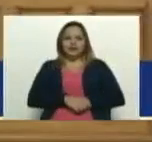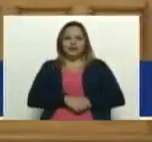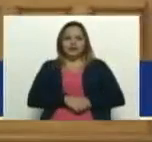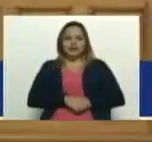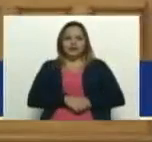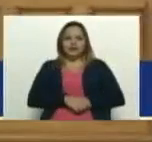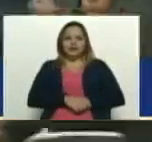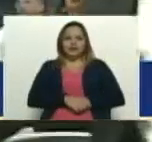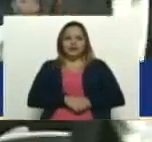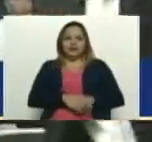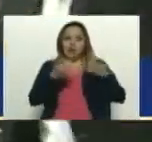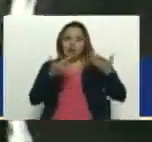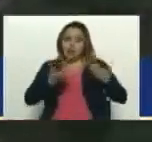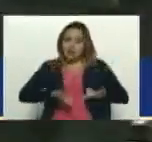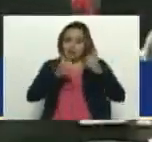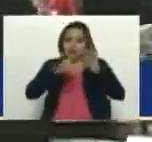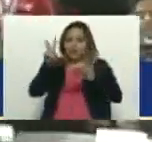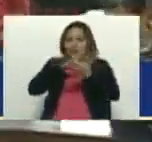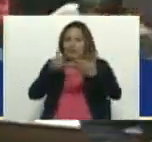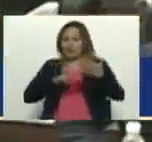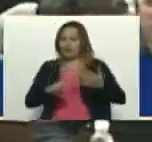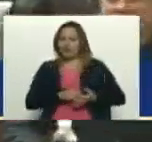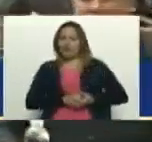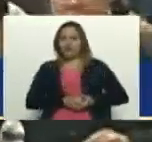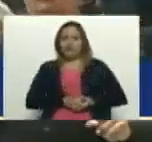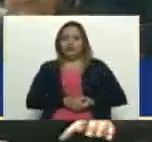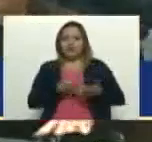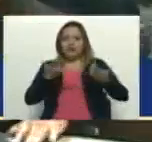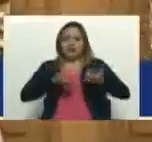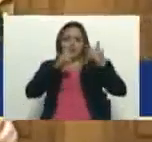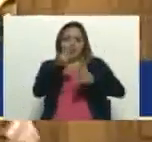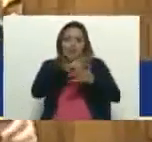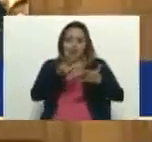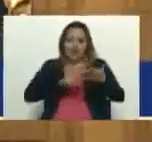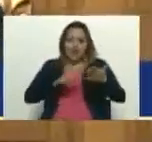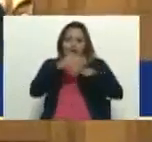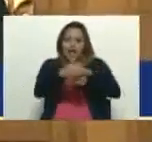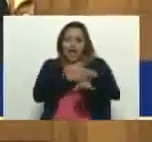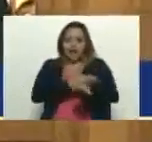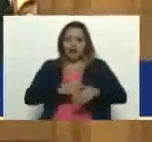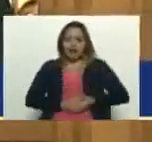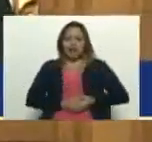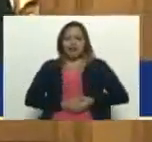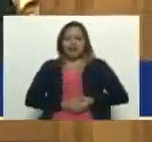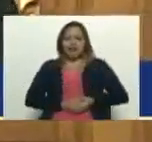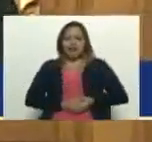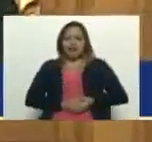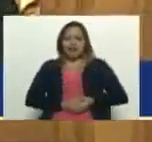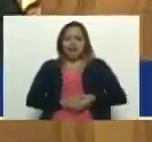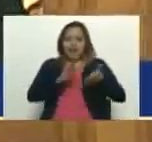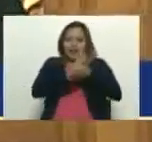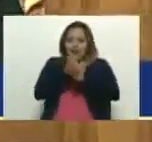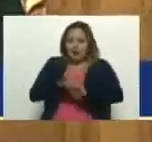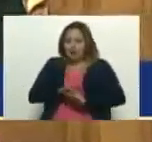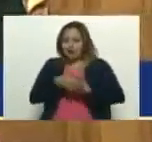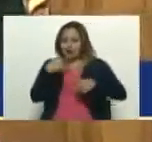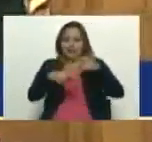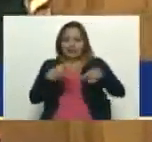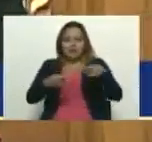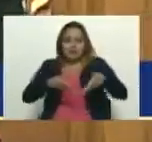Me permito leer, muchísimas gracias, me permito leer antes de romper más aún el protocolo y romper en llanto